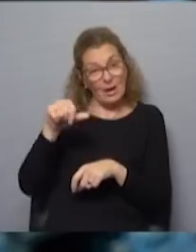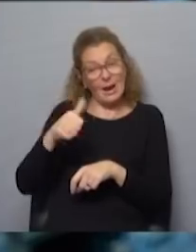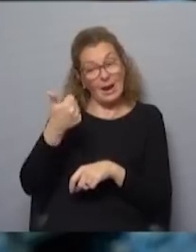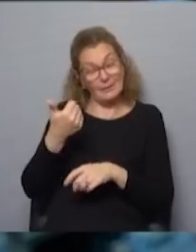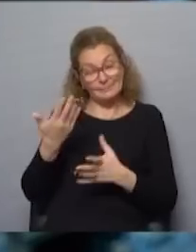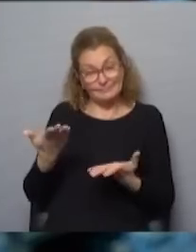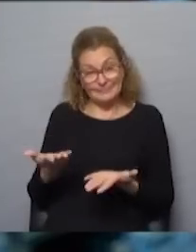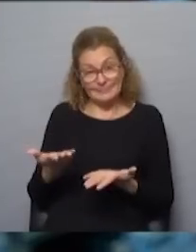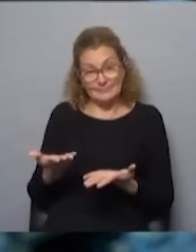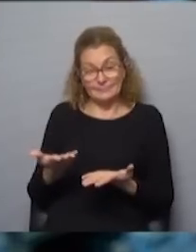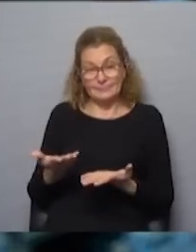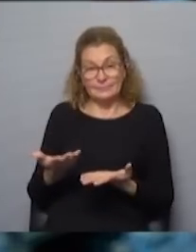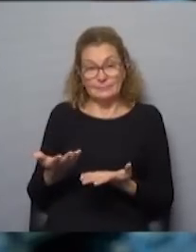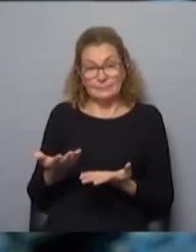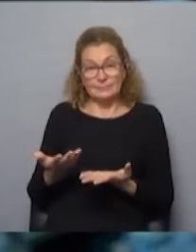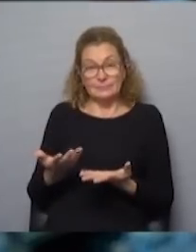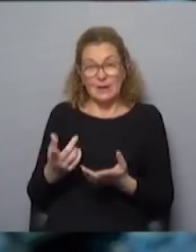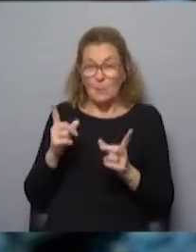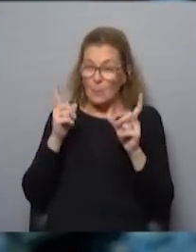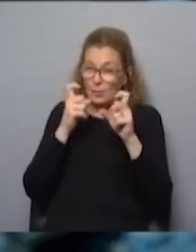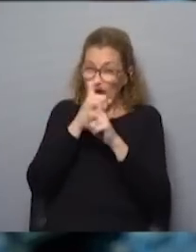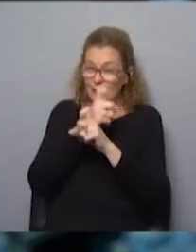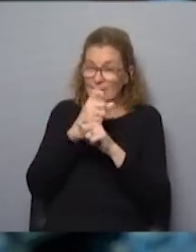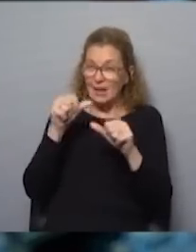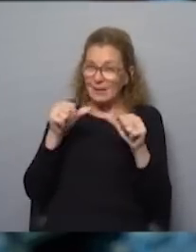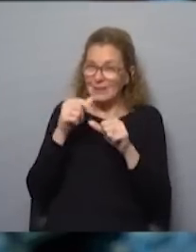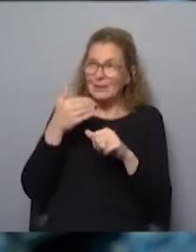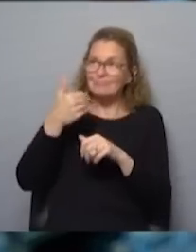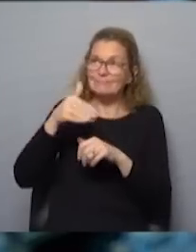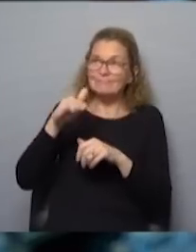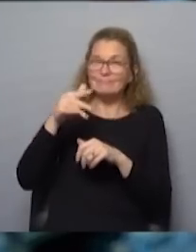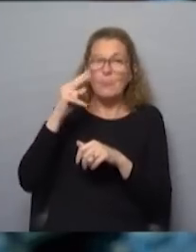es decir es muy difícil hacer pronósticos